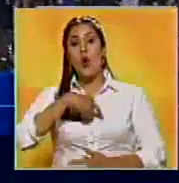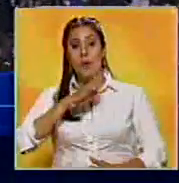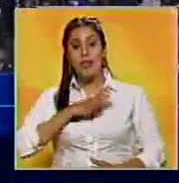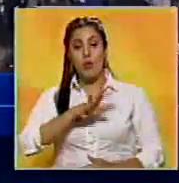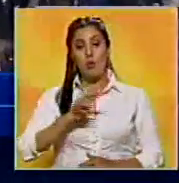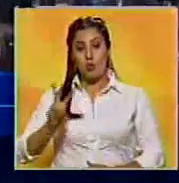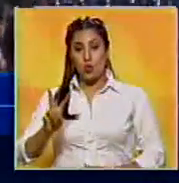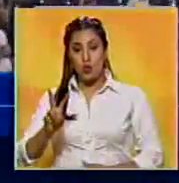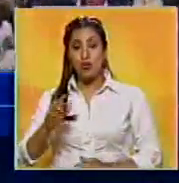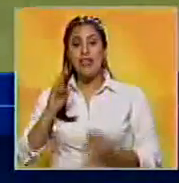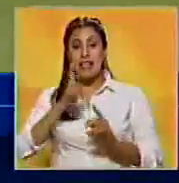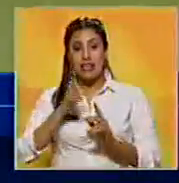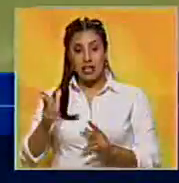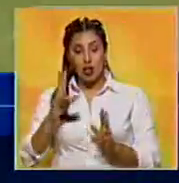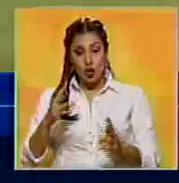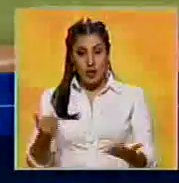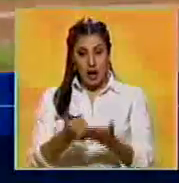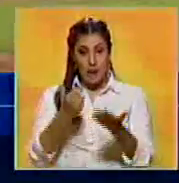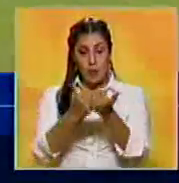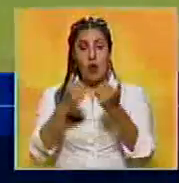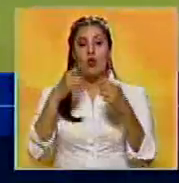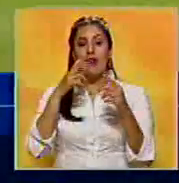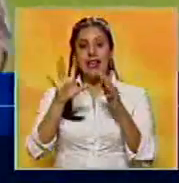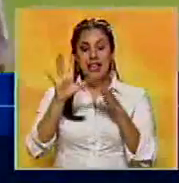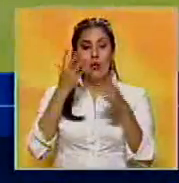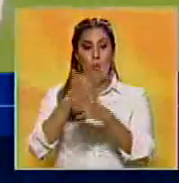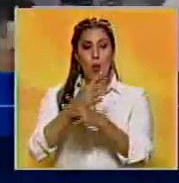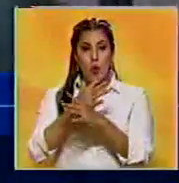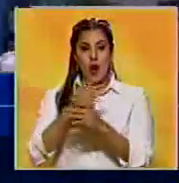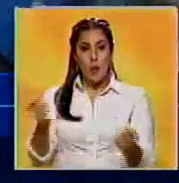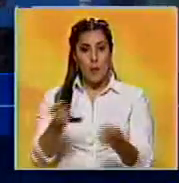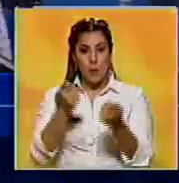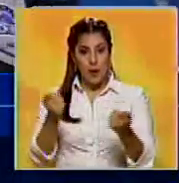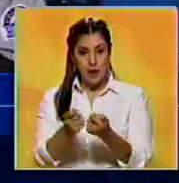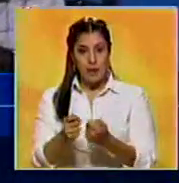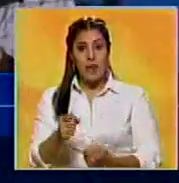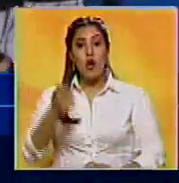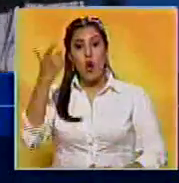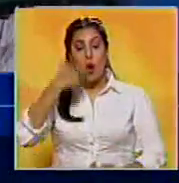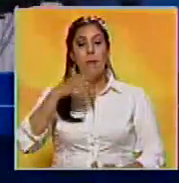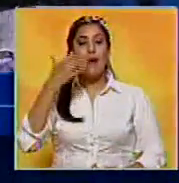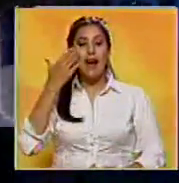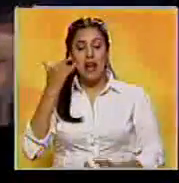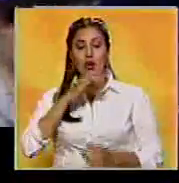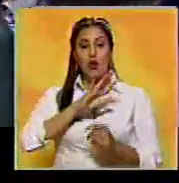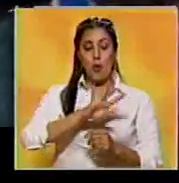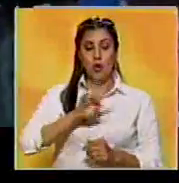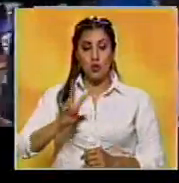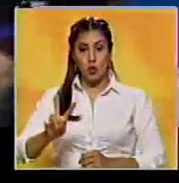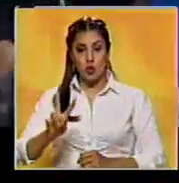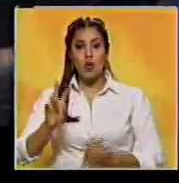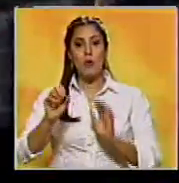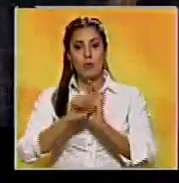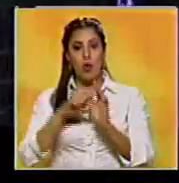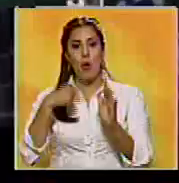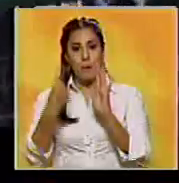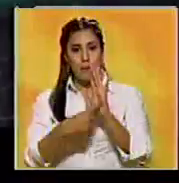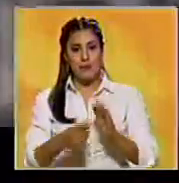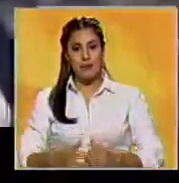fue de 4-2 con par de hits y 2 empujadas, producto de su 5º cuadrangular de la campaña. Carlos González se fue de 4-2 con anotada.